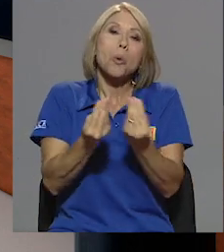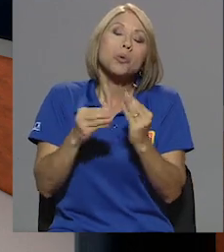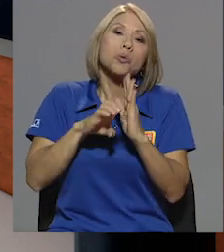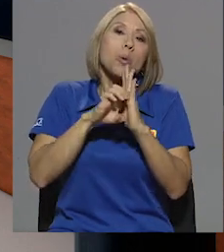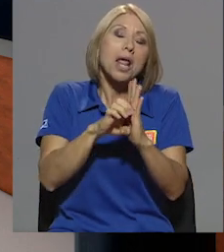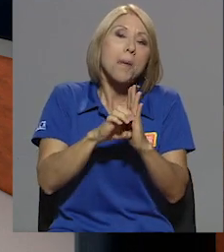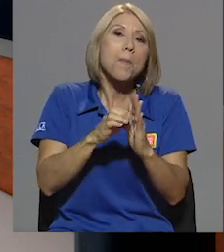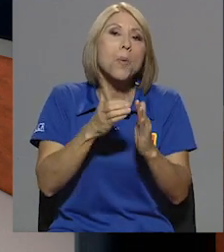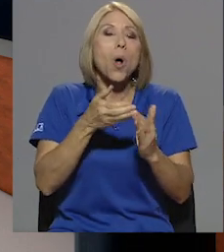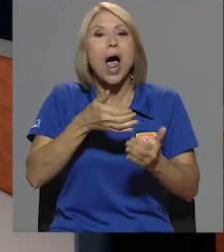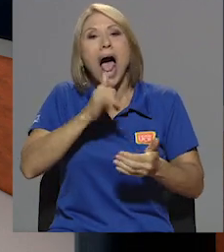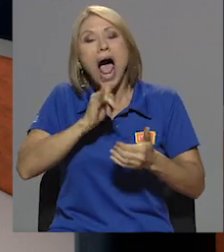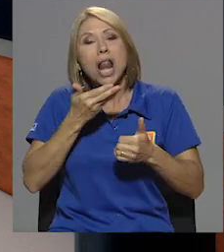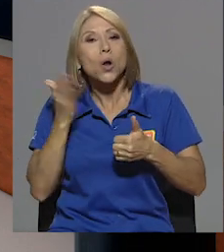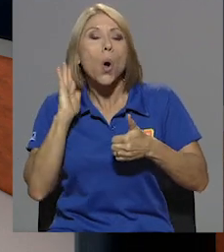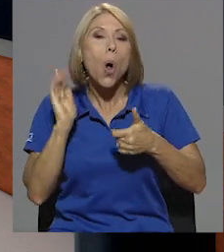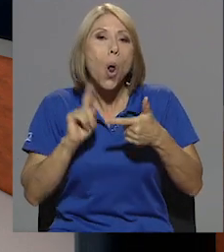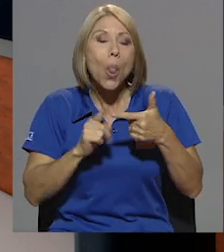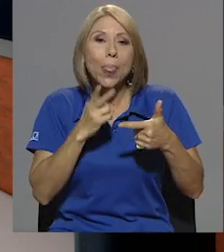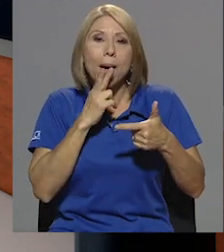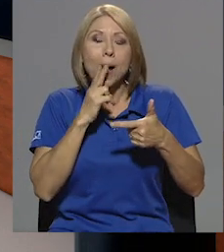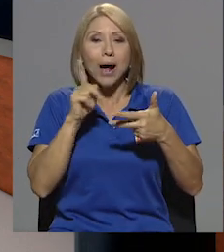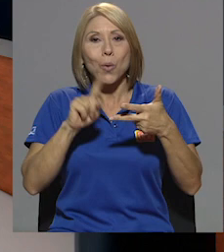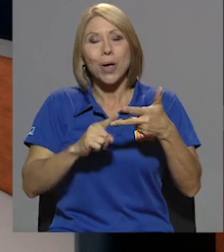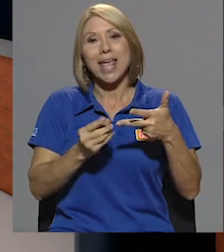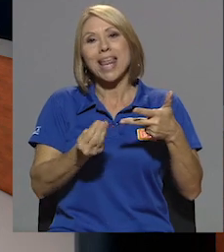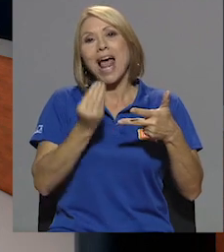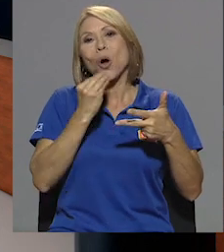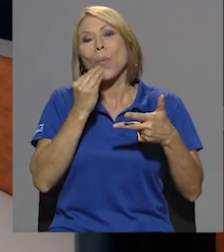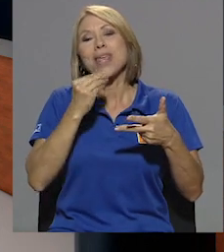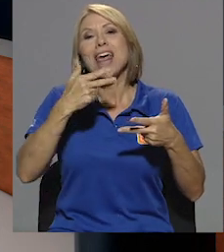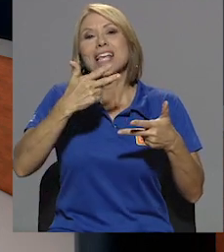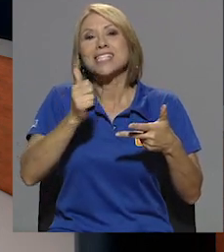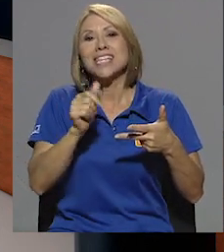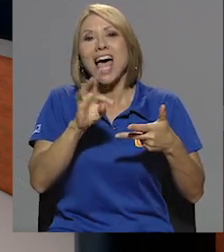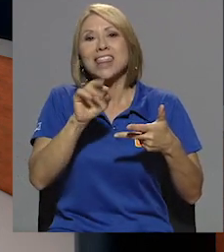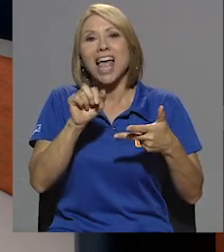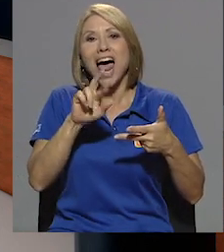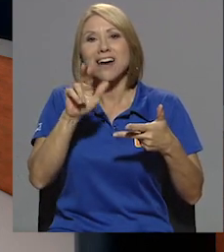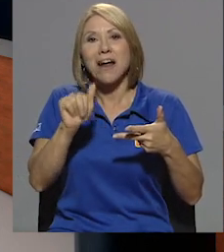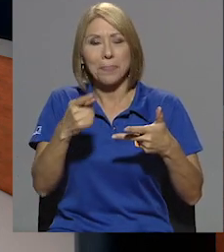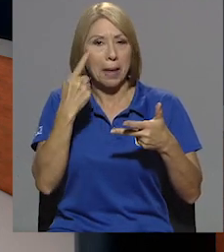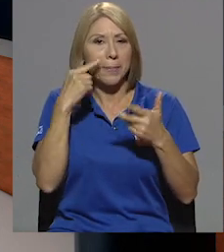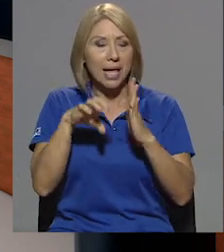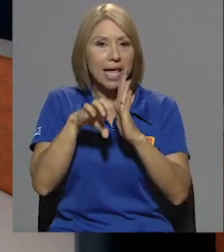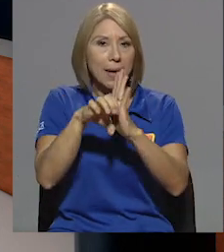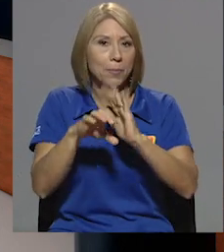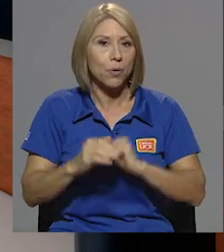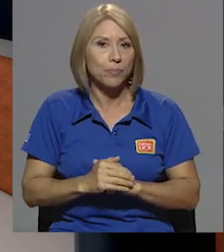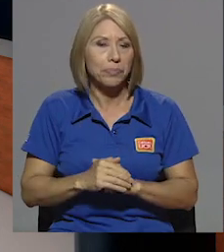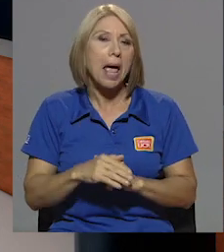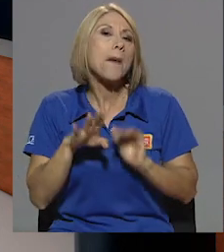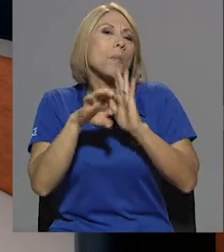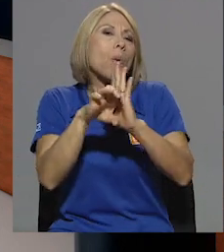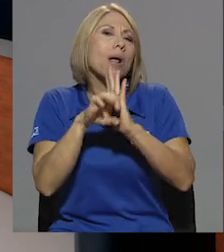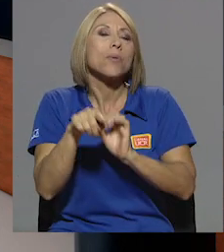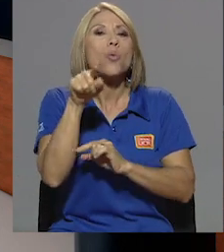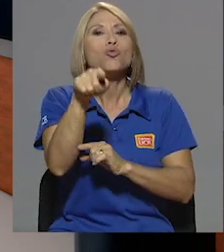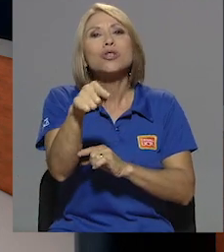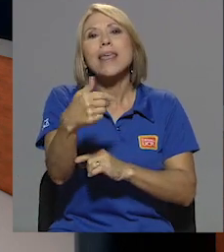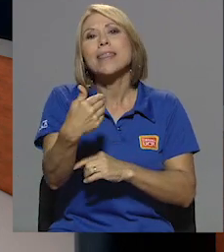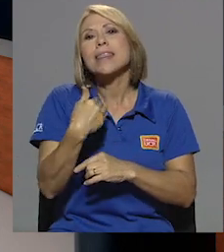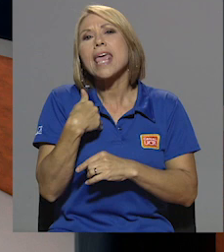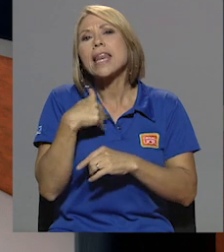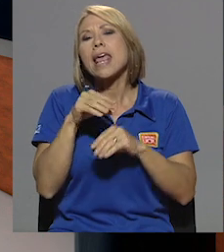como el alcohol el tabaco y la llamada comida chatarra veámoslo con un ejemplo supongamos